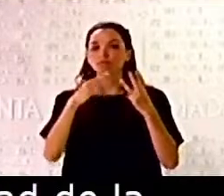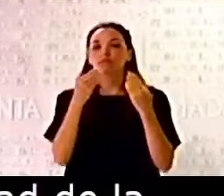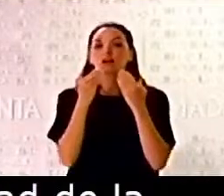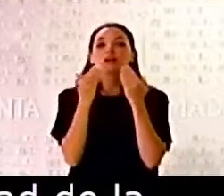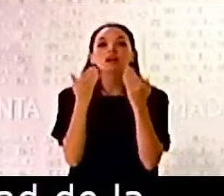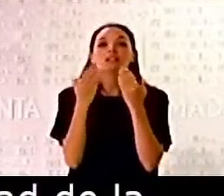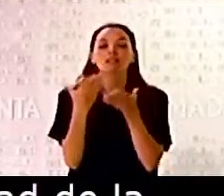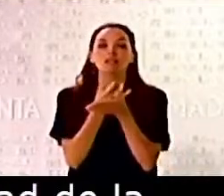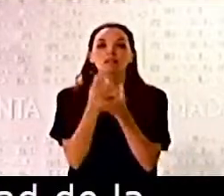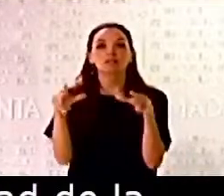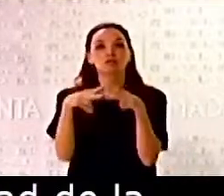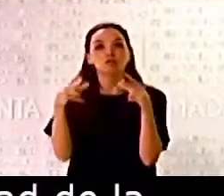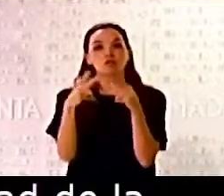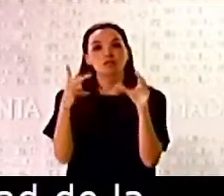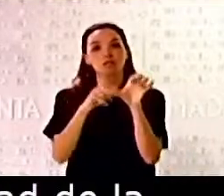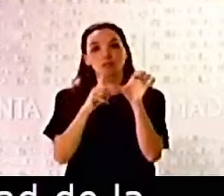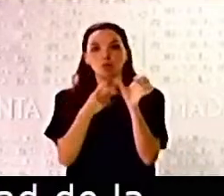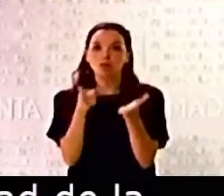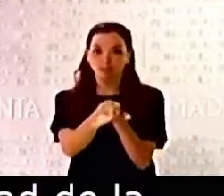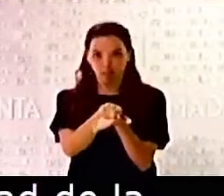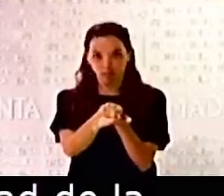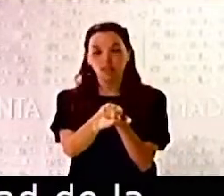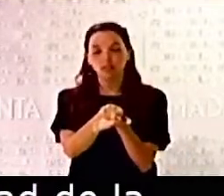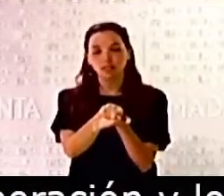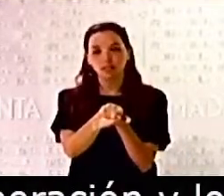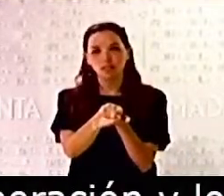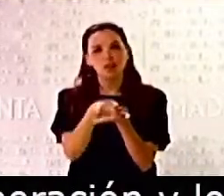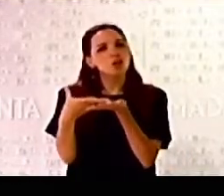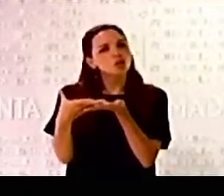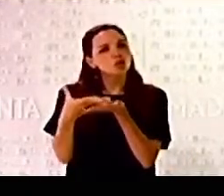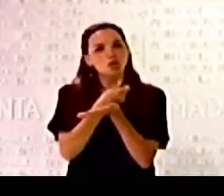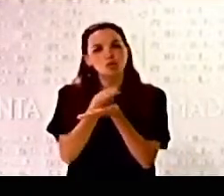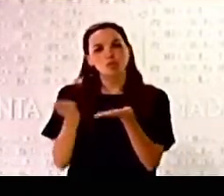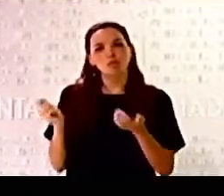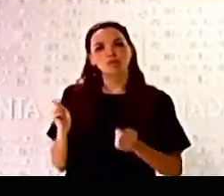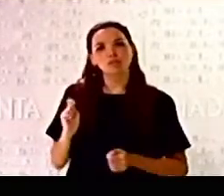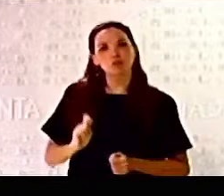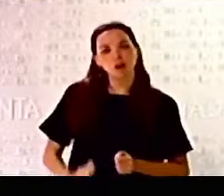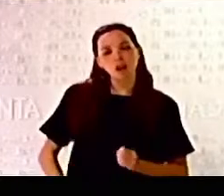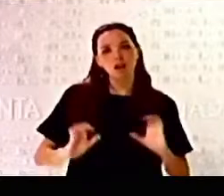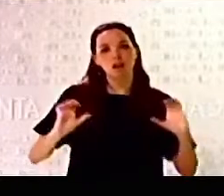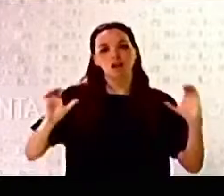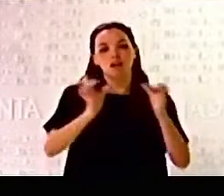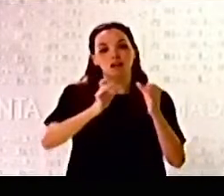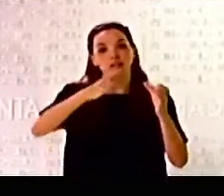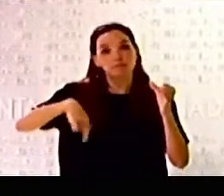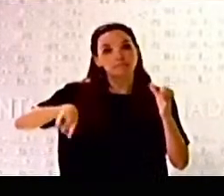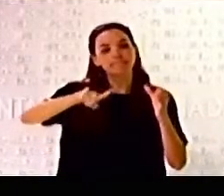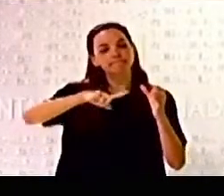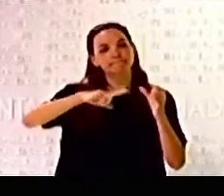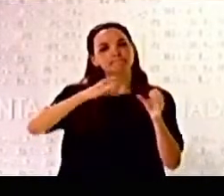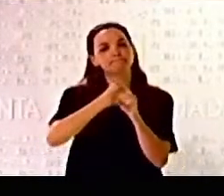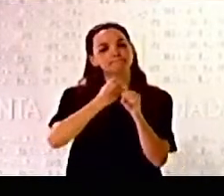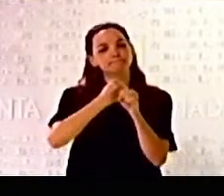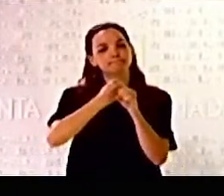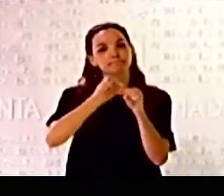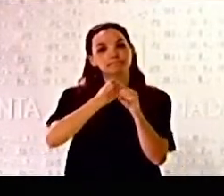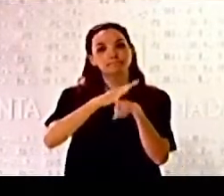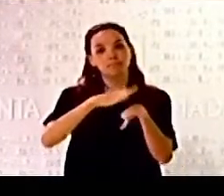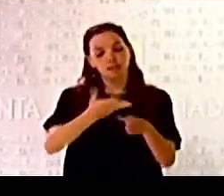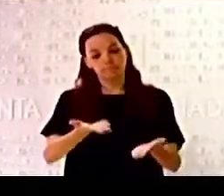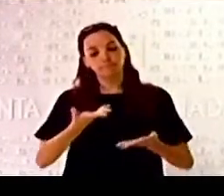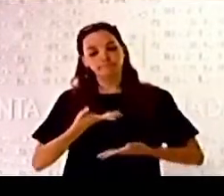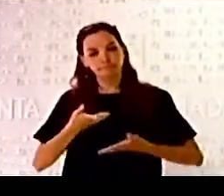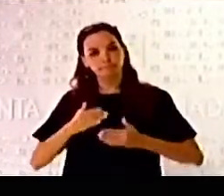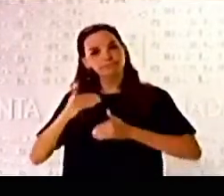a toda la sociedad extremeña nuevamente, a todos los profesionales que están haciendo posible que avancemos de esta manera en el